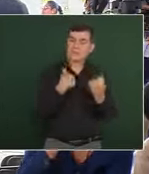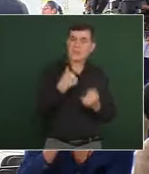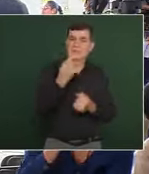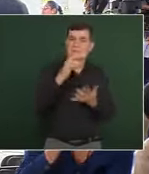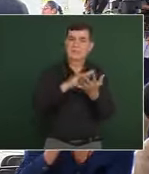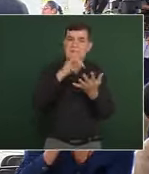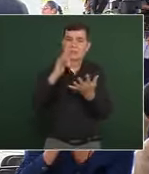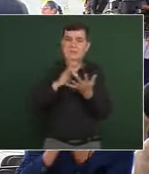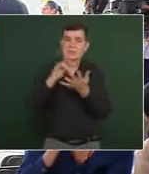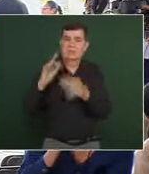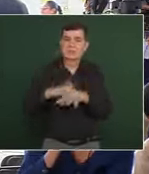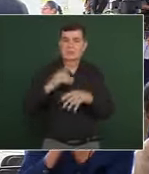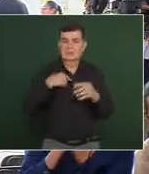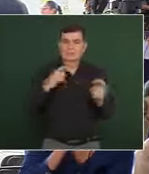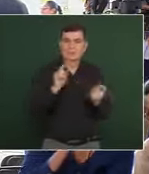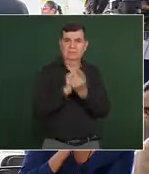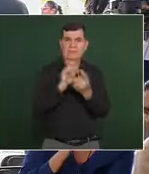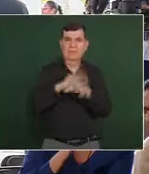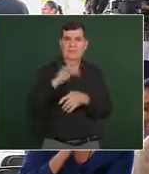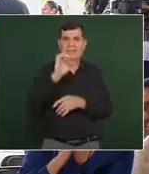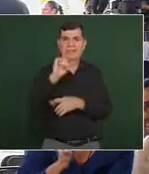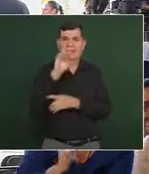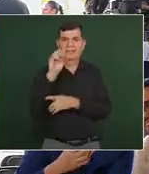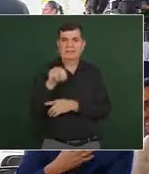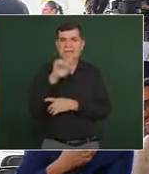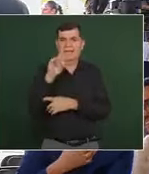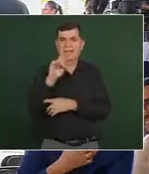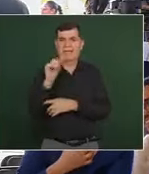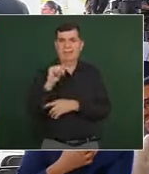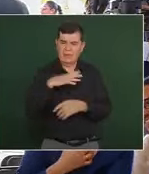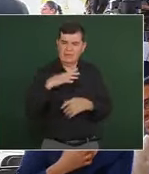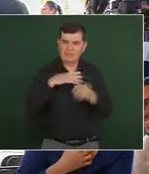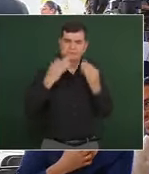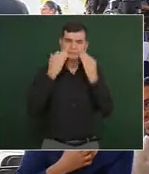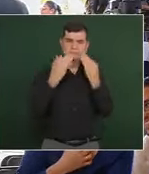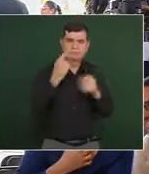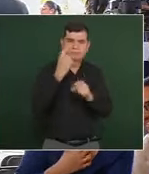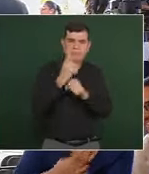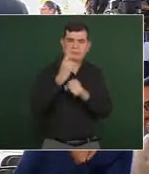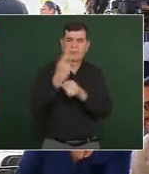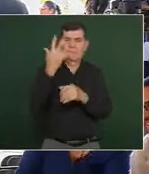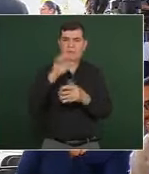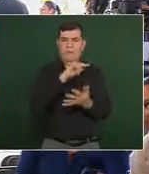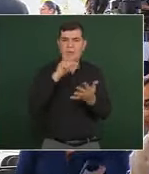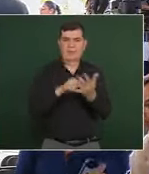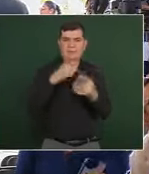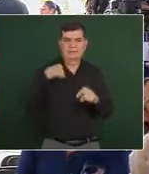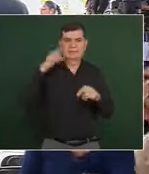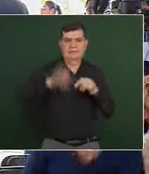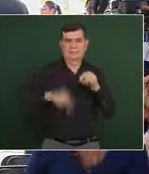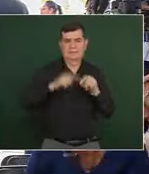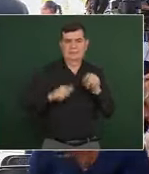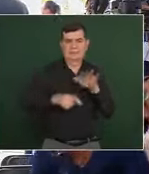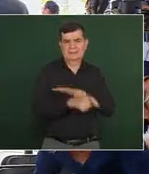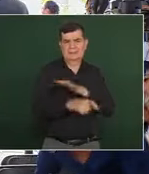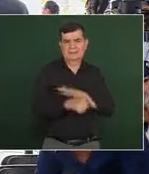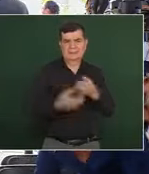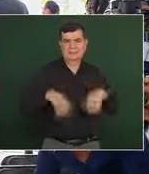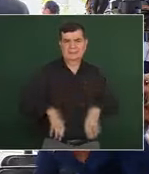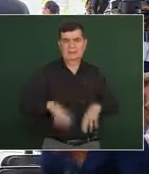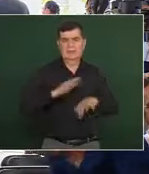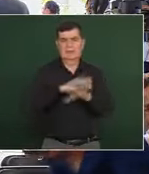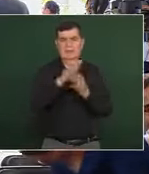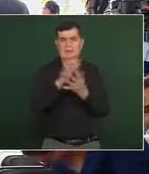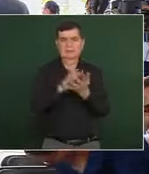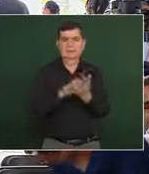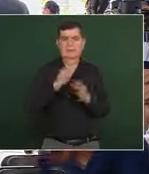el acercamiento incondicional de la gobernadora Evelyn Salgado, quien también se encuentra en los primeros 10 lugares en combate a la corrupción y austeridad republicana,